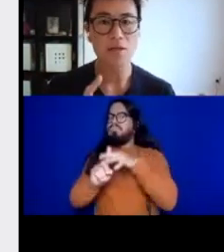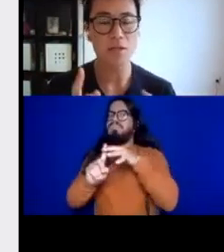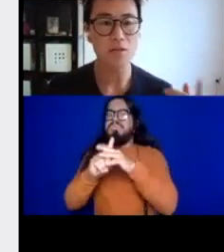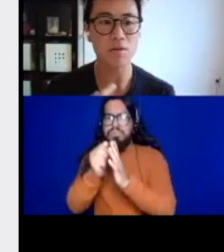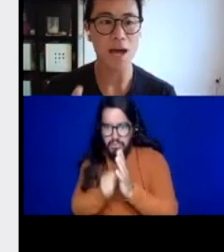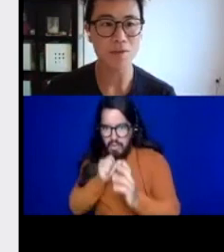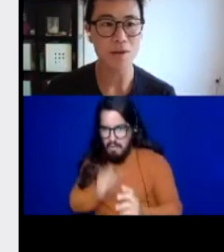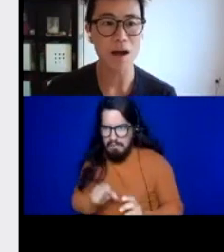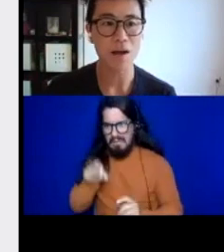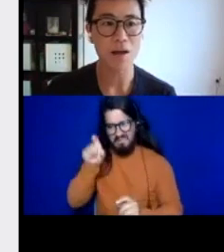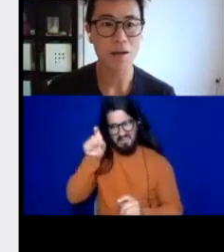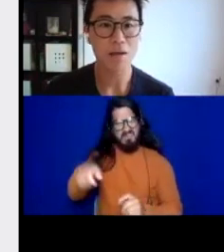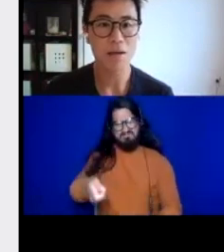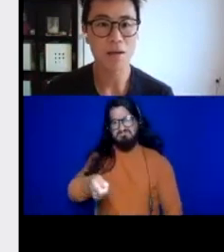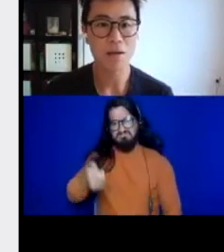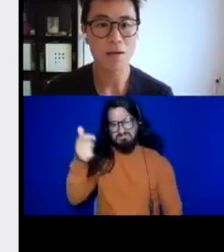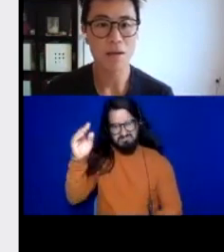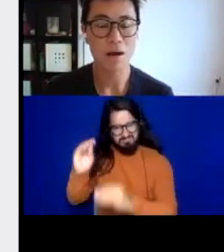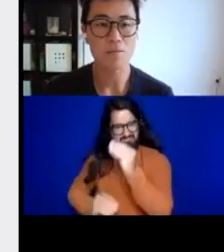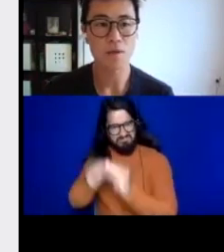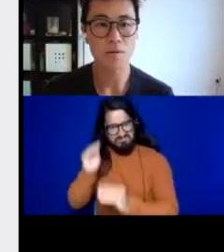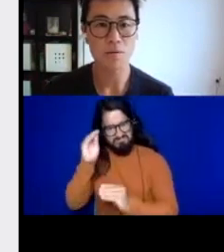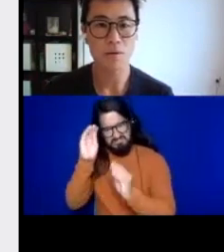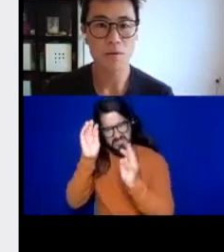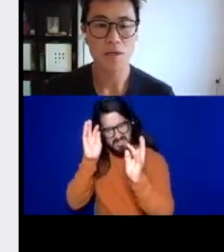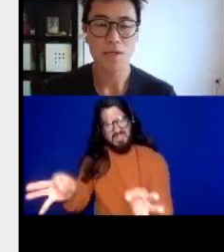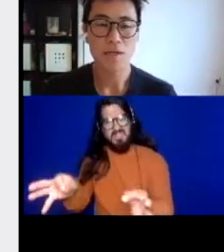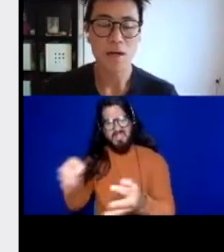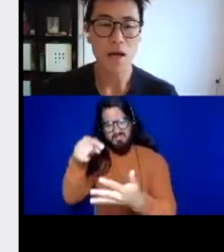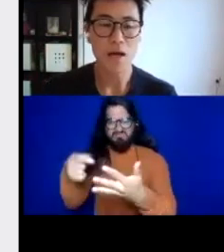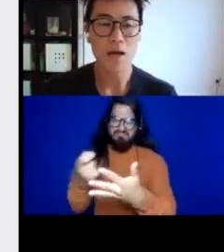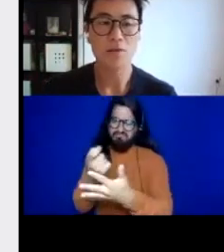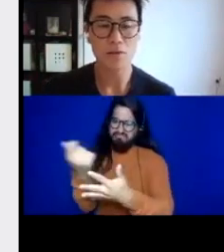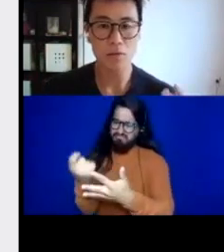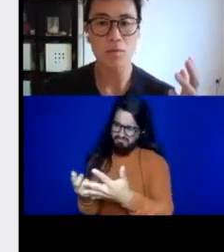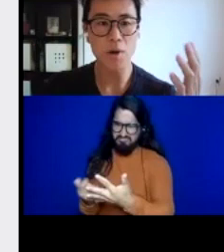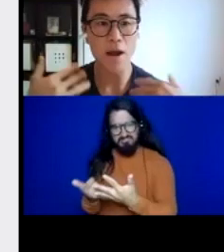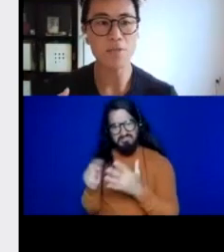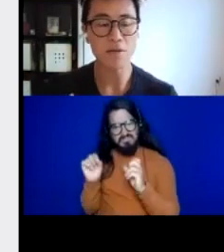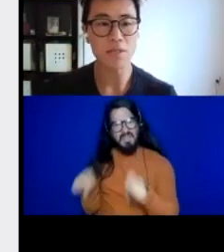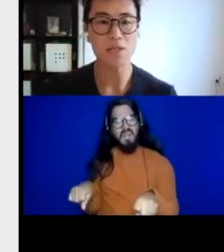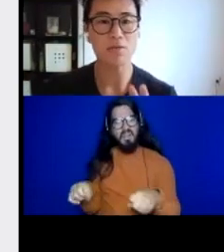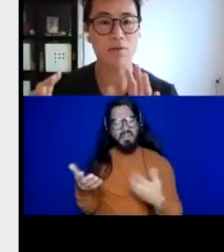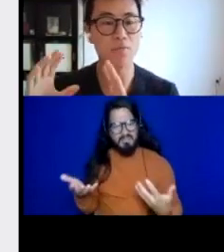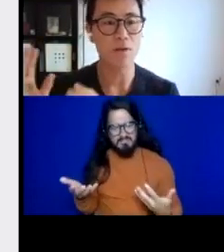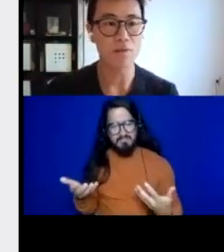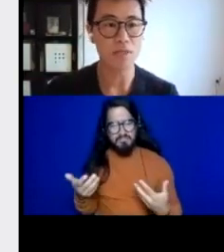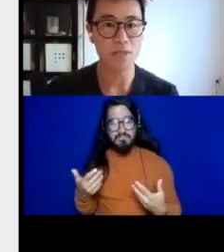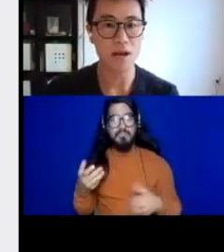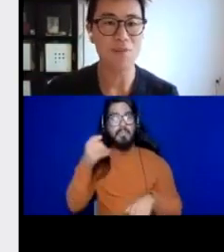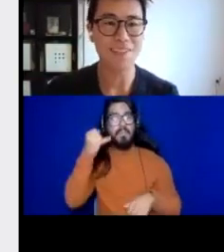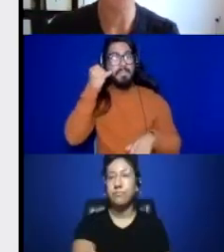en muchos lugares y ver si quería mantener esas cuentas o no. Así que cuando